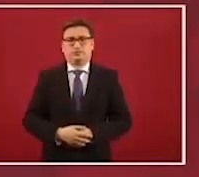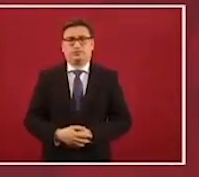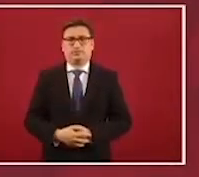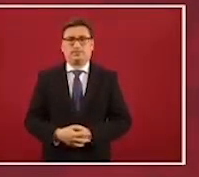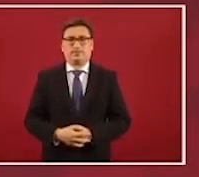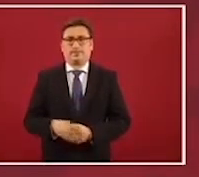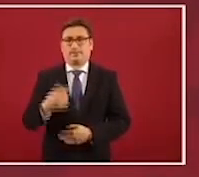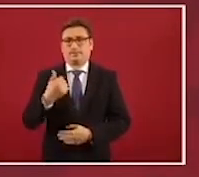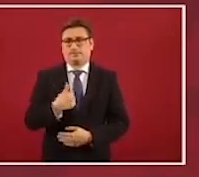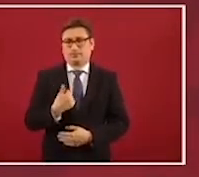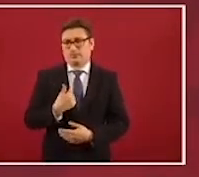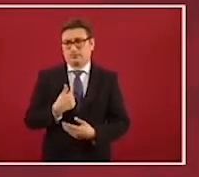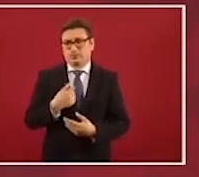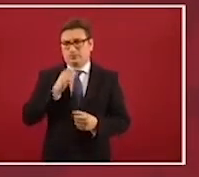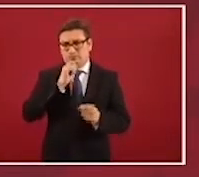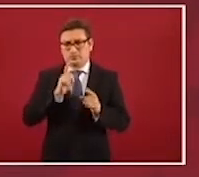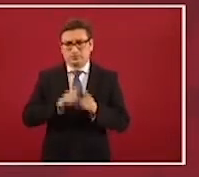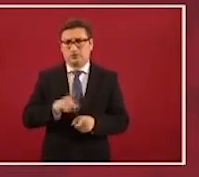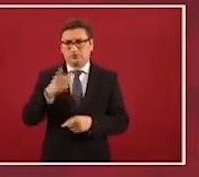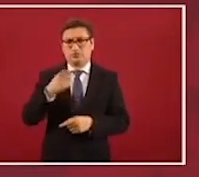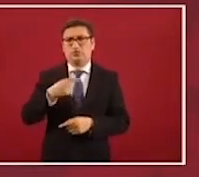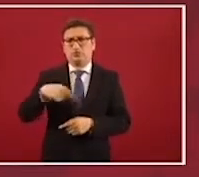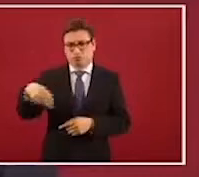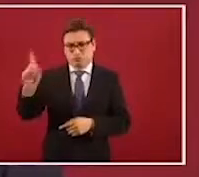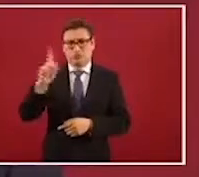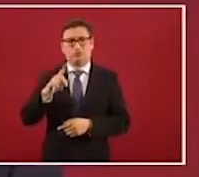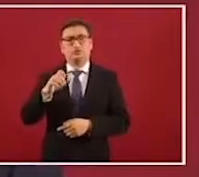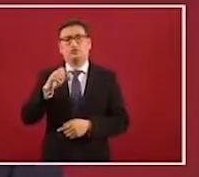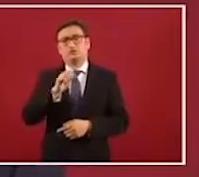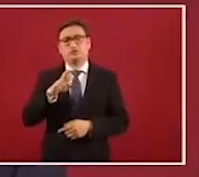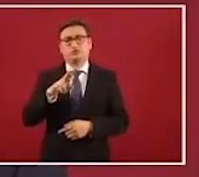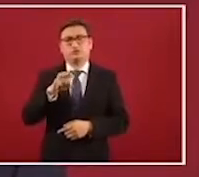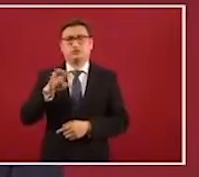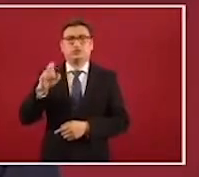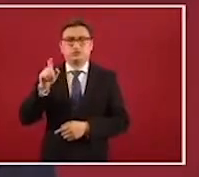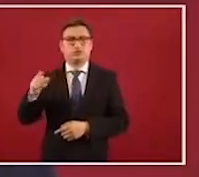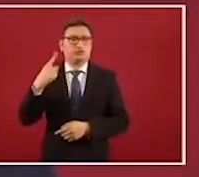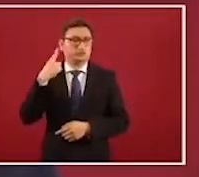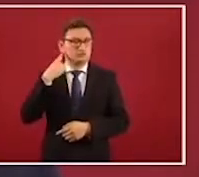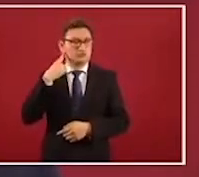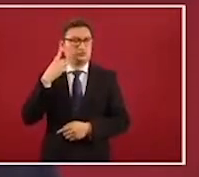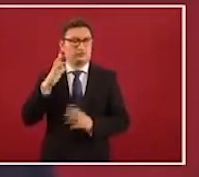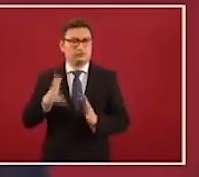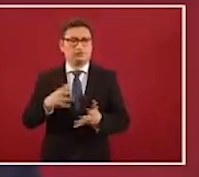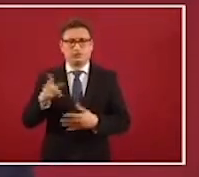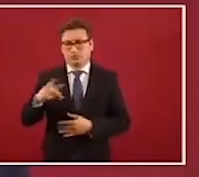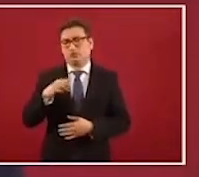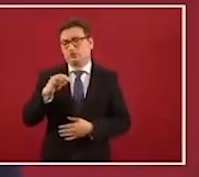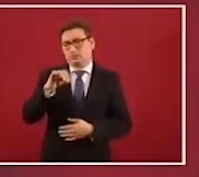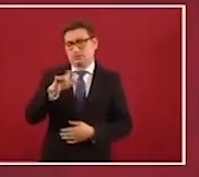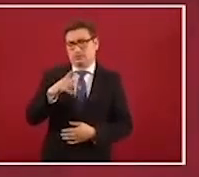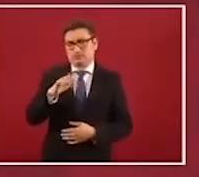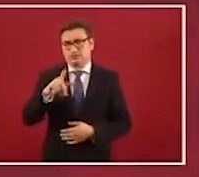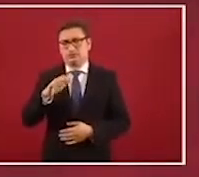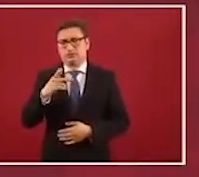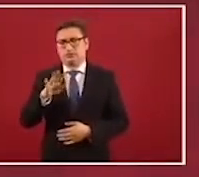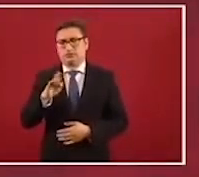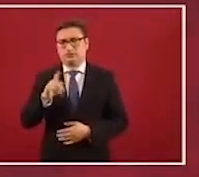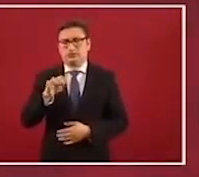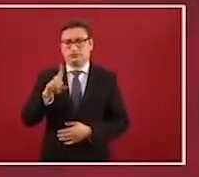voy a dar la misma instrucción, ya lo está escuchando Marcelo Ebrard, de